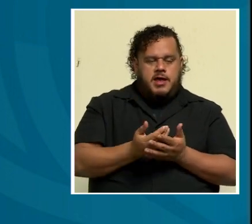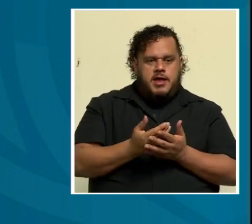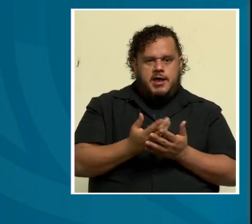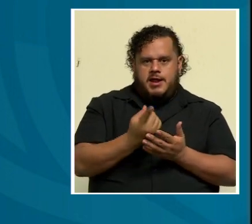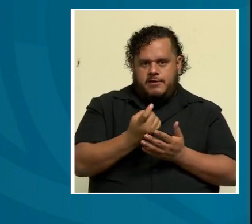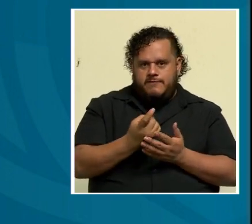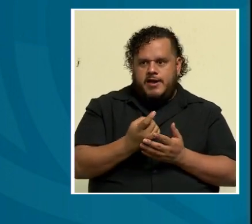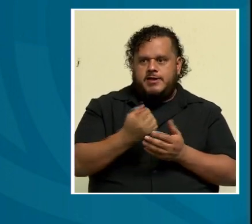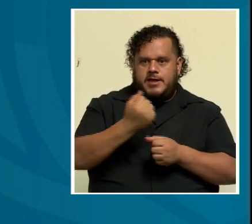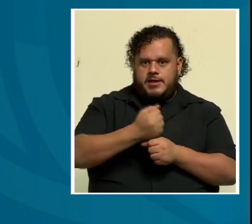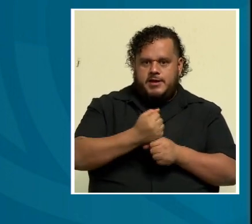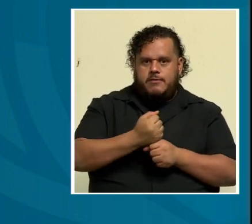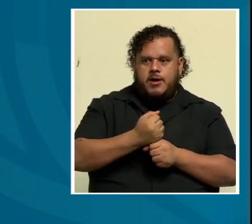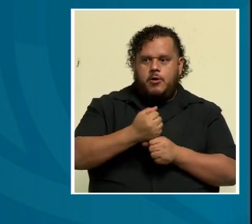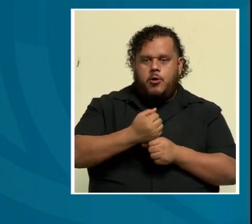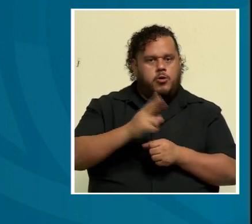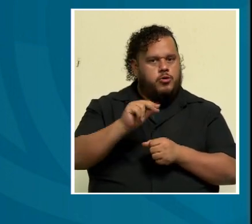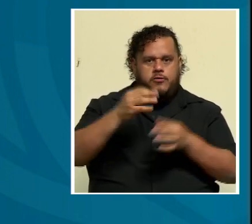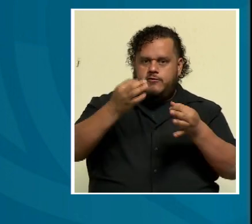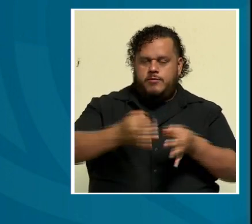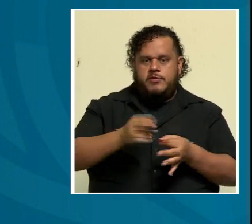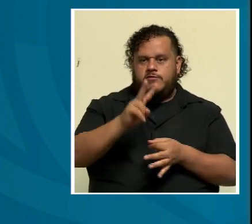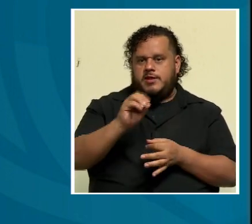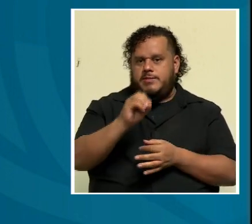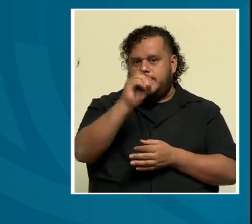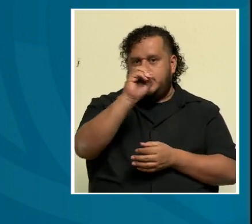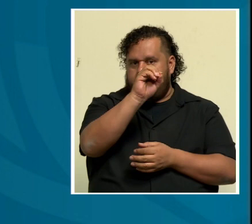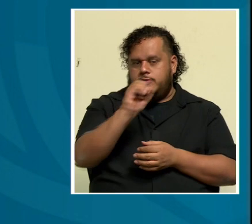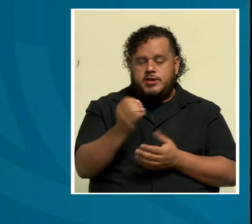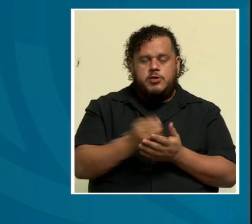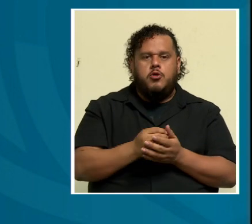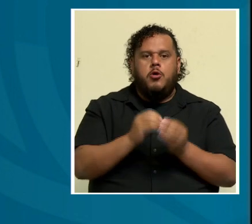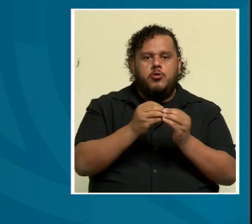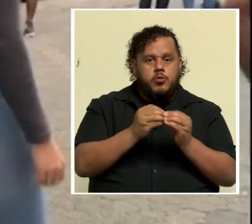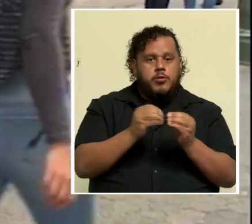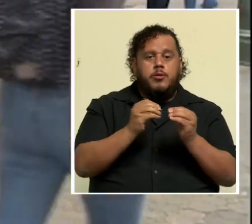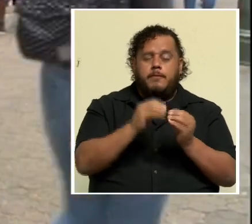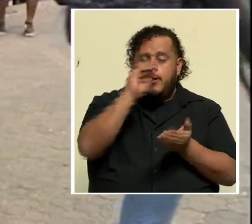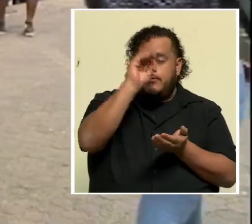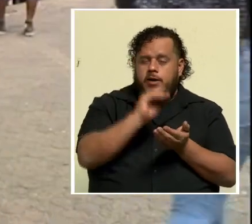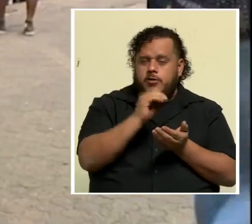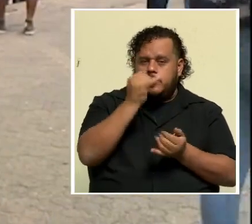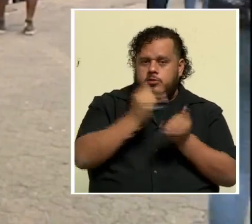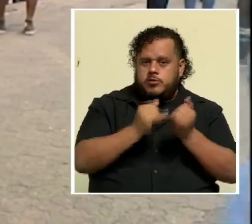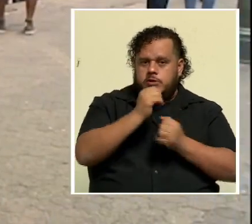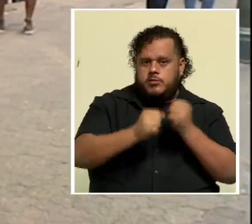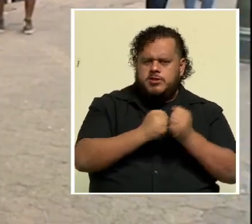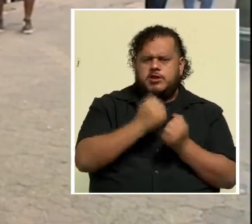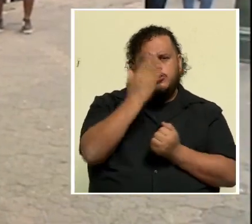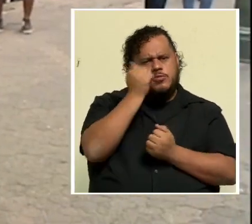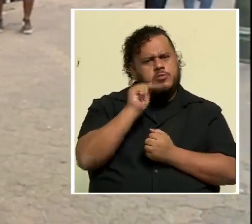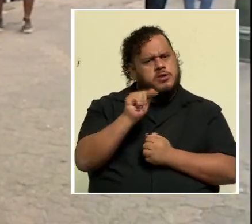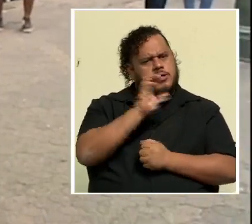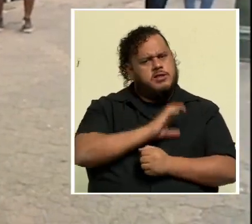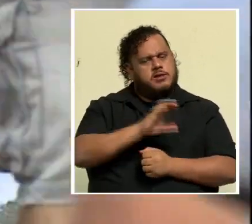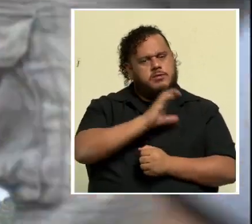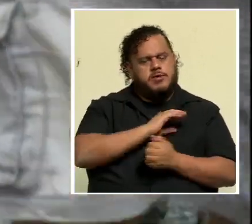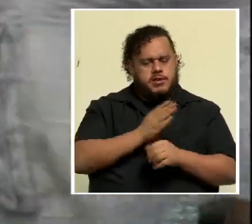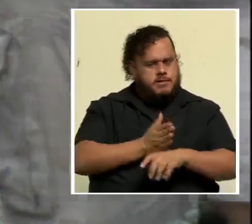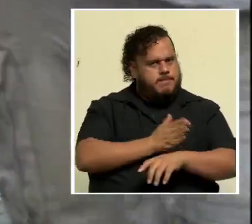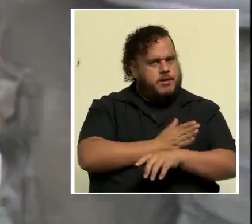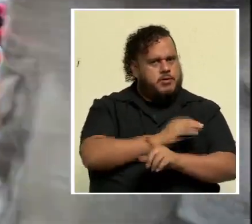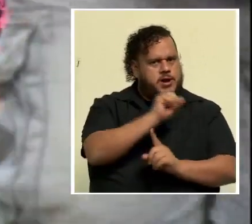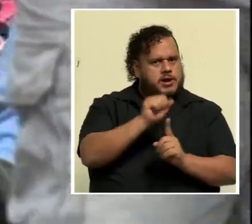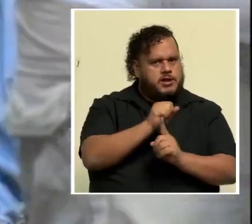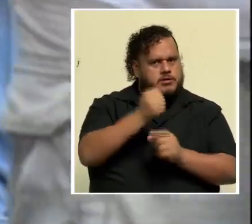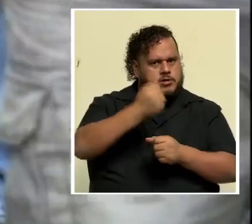informal fue de 40%, una de las cifras más bajas en los últimos años. ¿A qué se debió este comportamiento? ¿Mejoró la